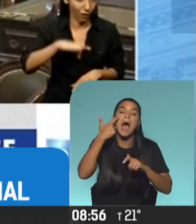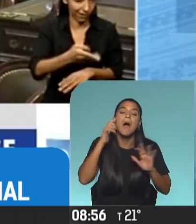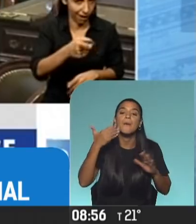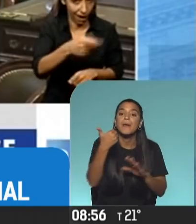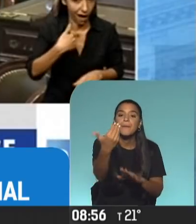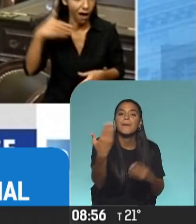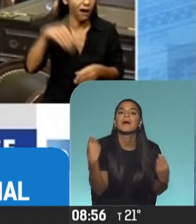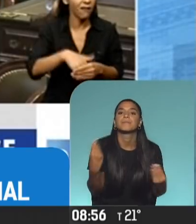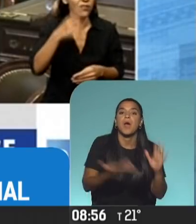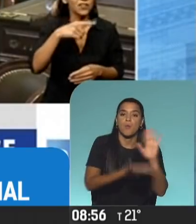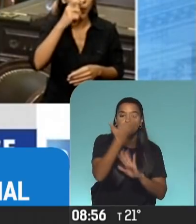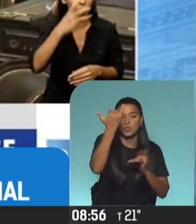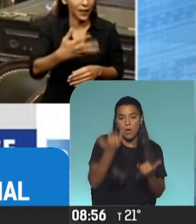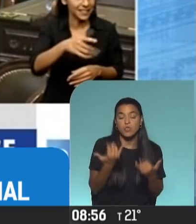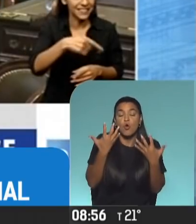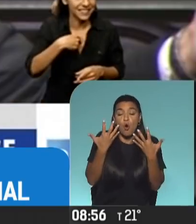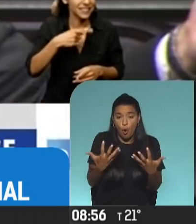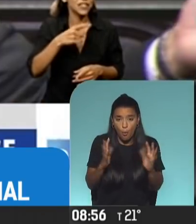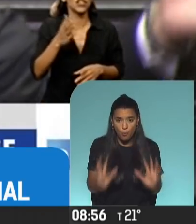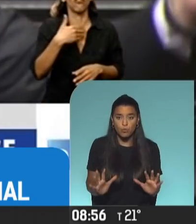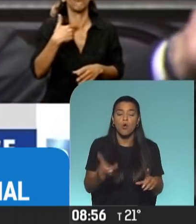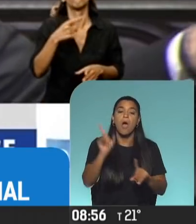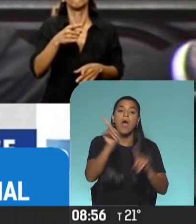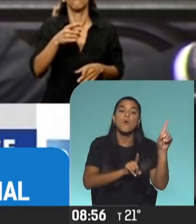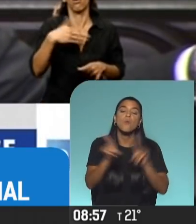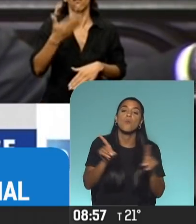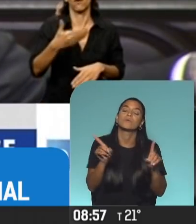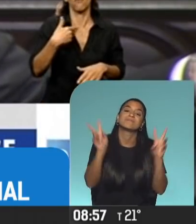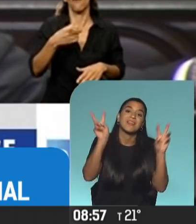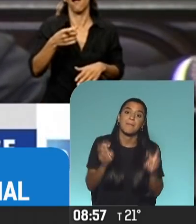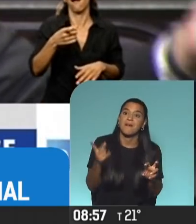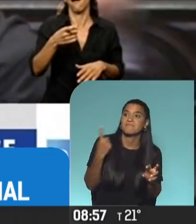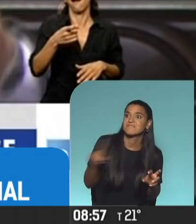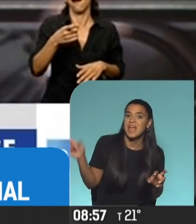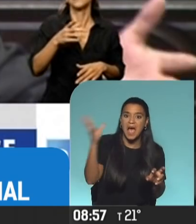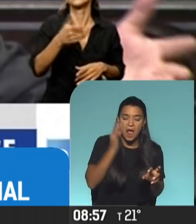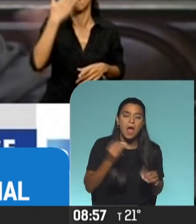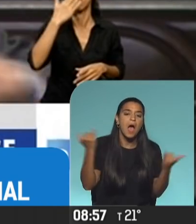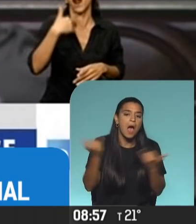y certeza de que va a haber aumentos. Por supuesto, frente a alguna cuestión excepcional, siempre está